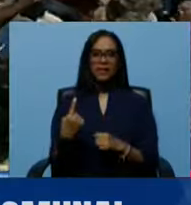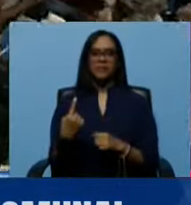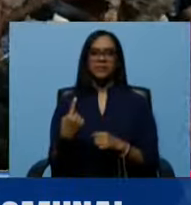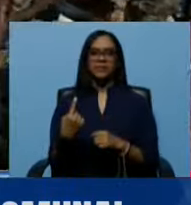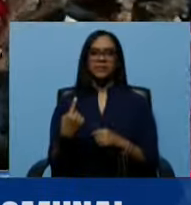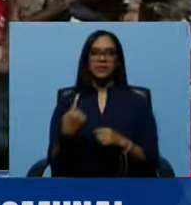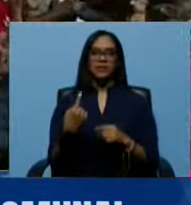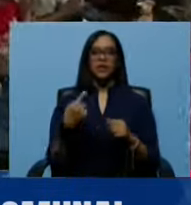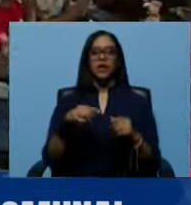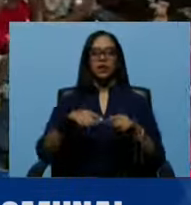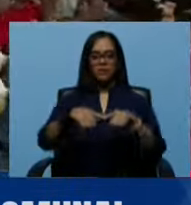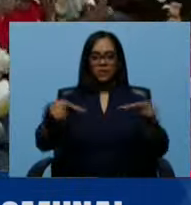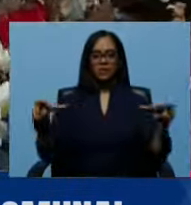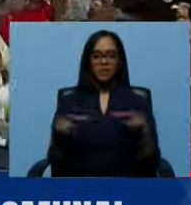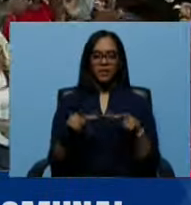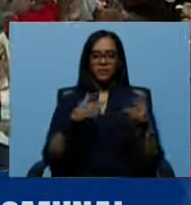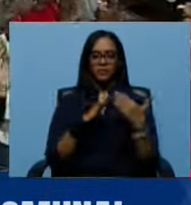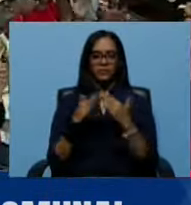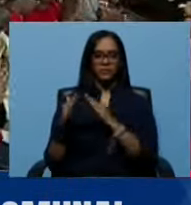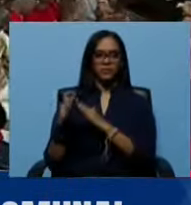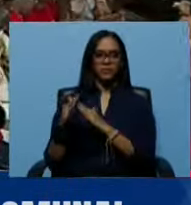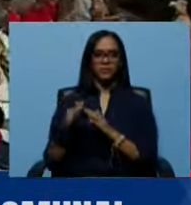los circuitos comunales.